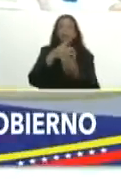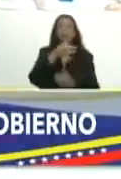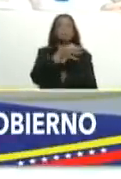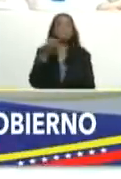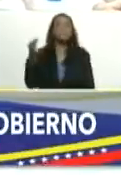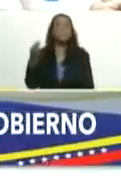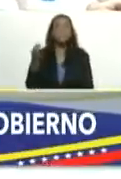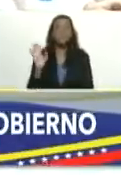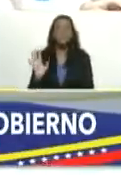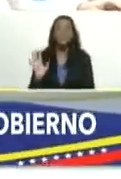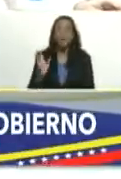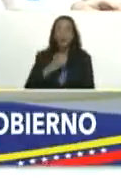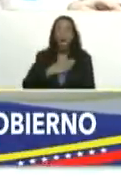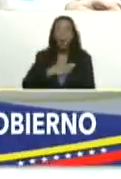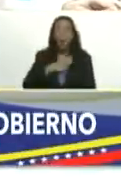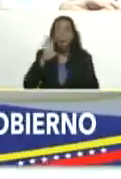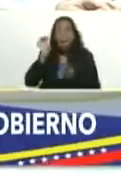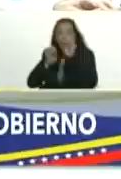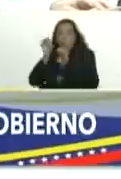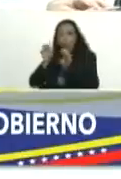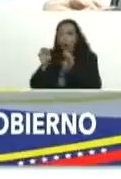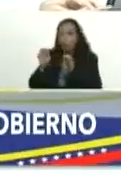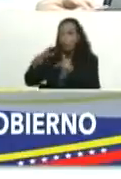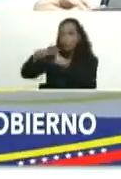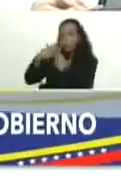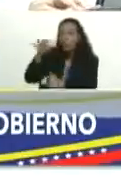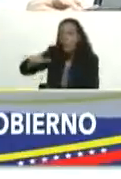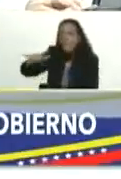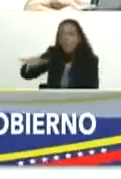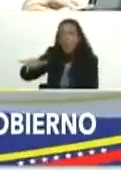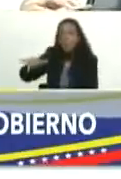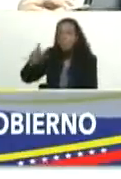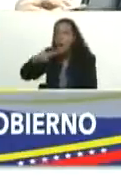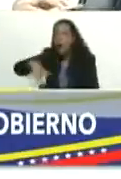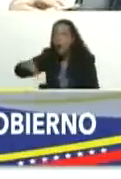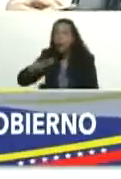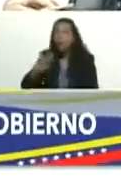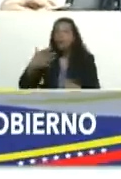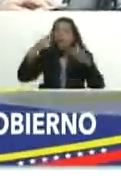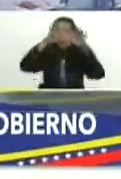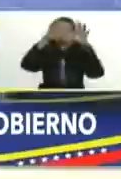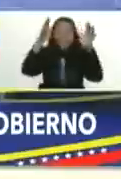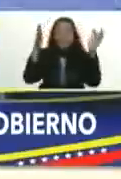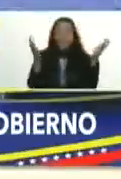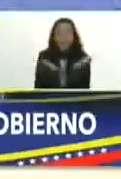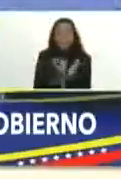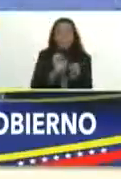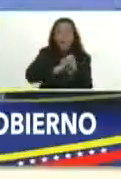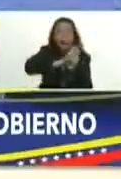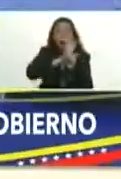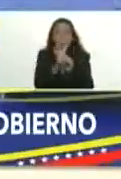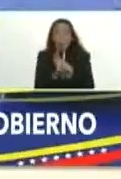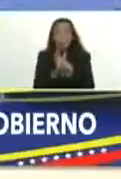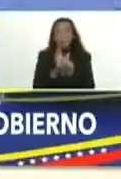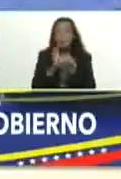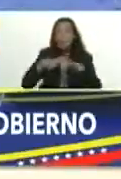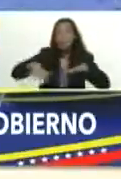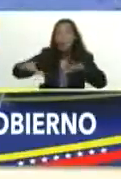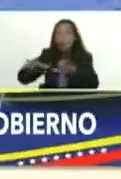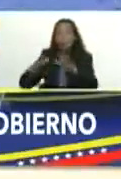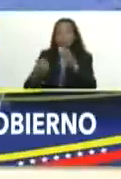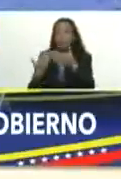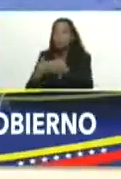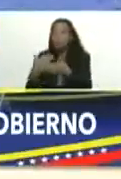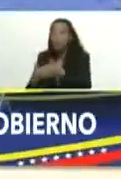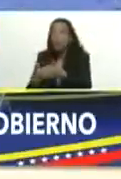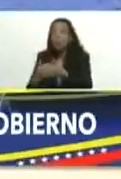Y cuando estuvimos nosotros evaluando, en medio de la pandemia, los nuevos escenarios que se planteaban